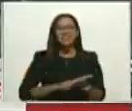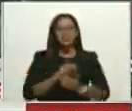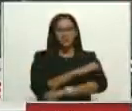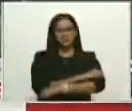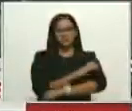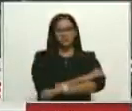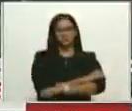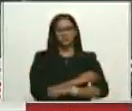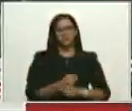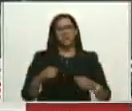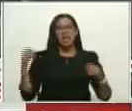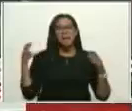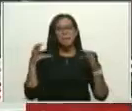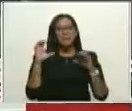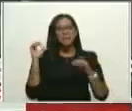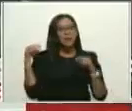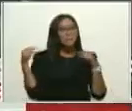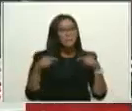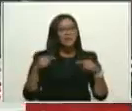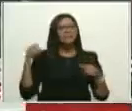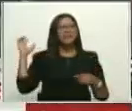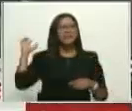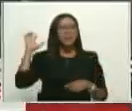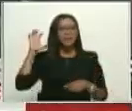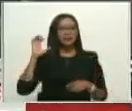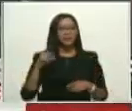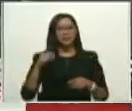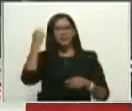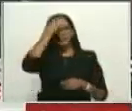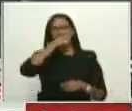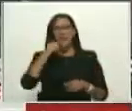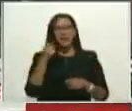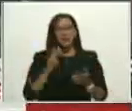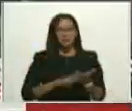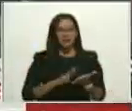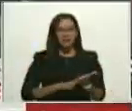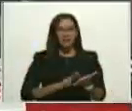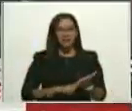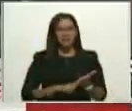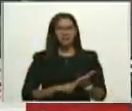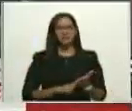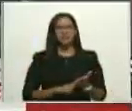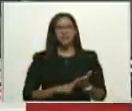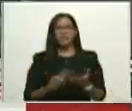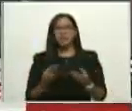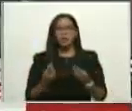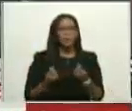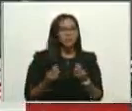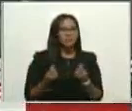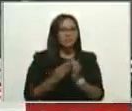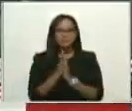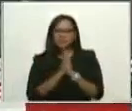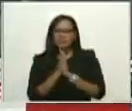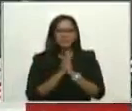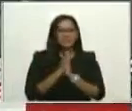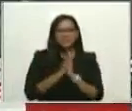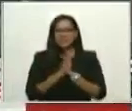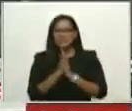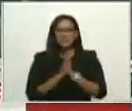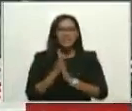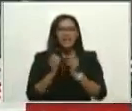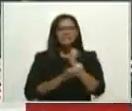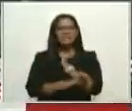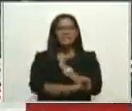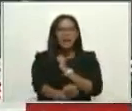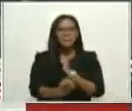los enemigos de la patria. La cara verdadera y los chanchullos, las mañas, las